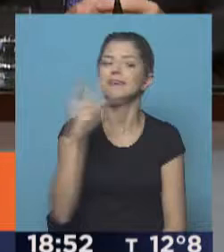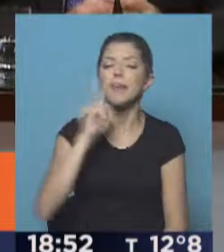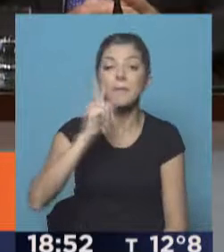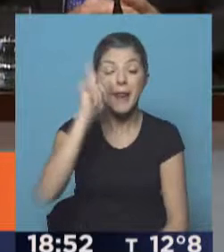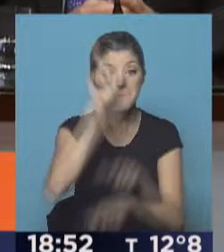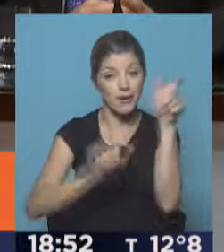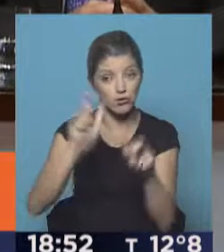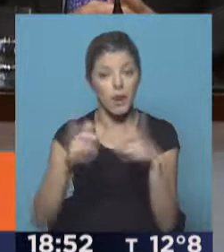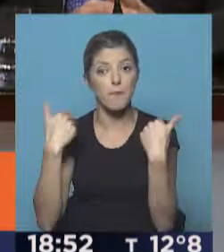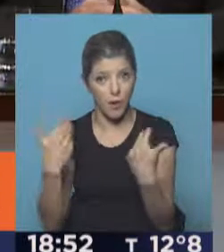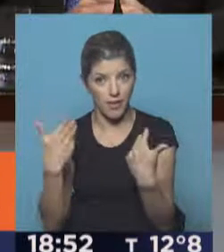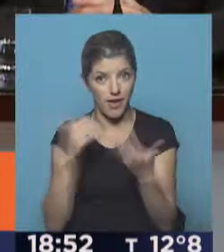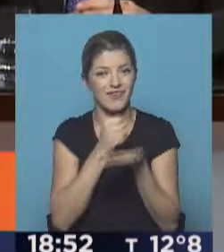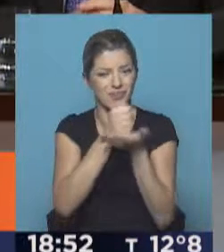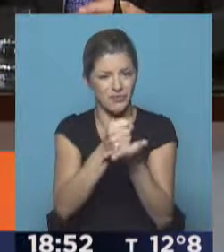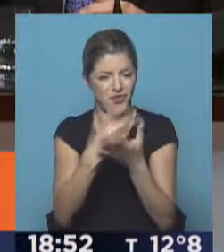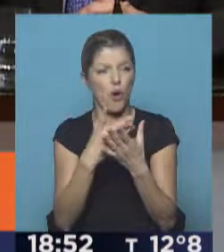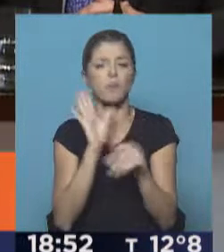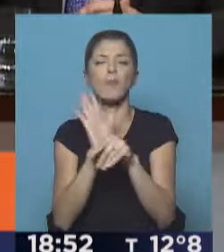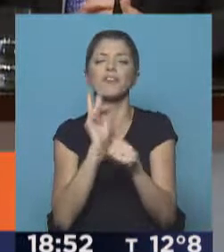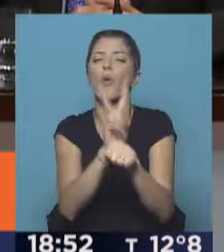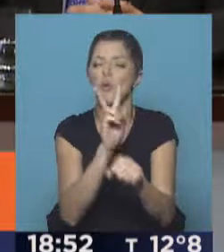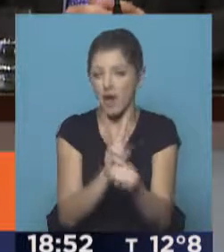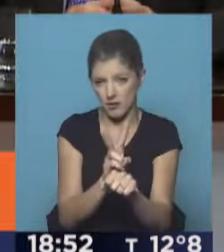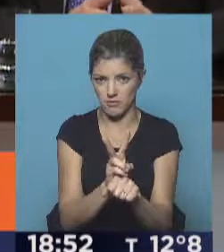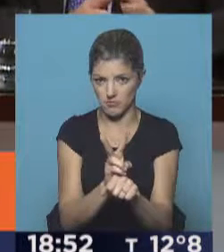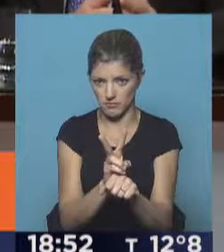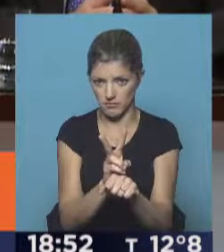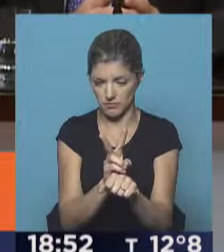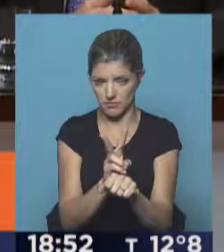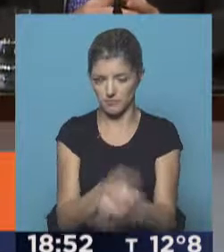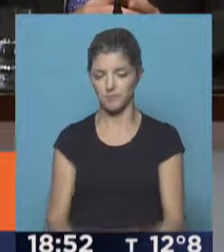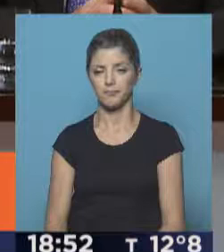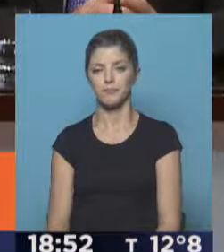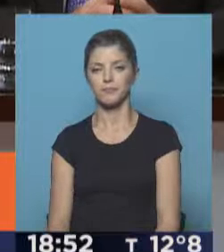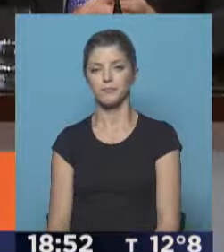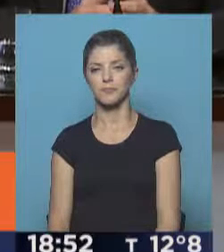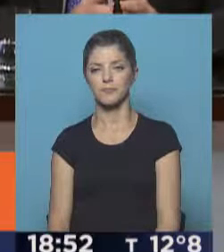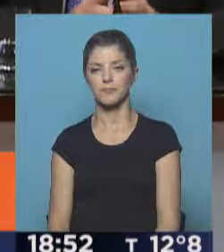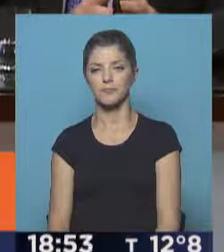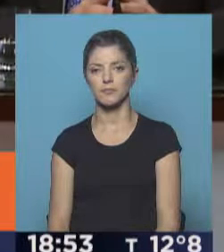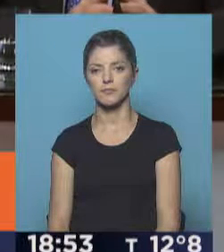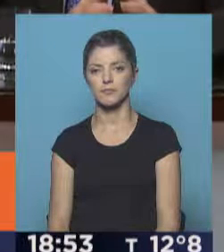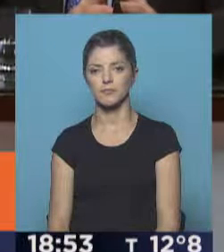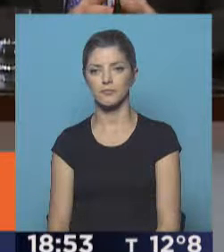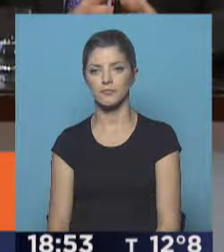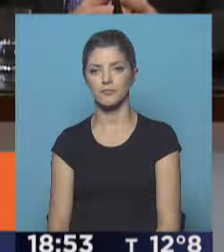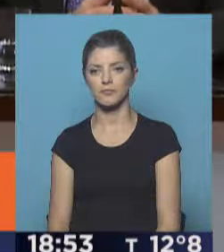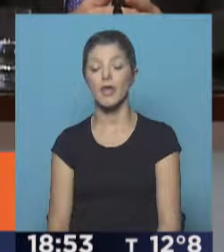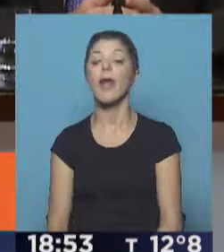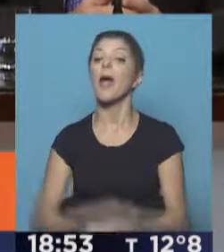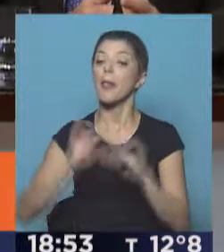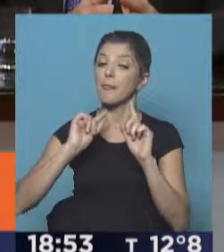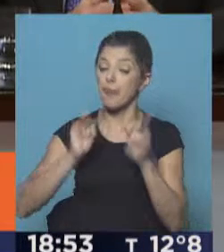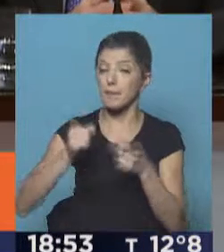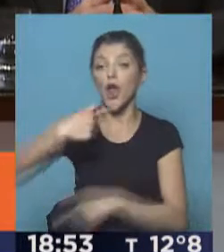puedan ser cuidadas en ese sentido también, y sabiendo también que contamos